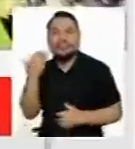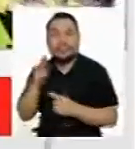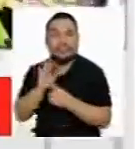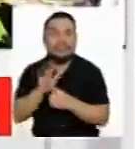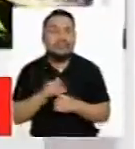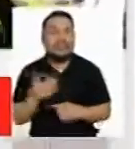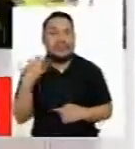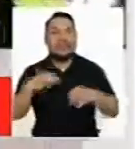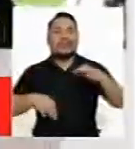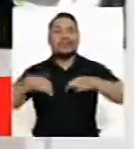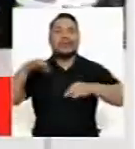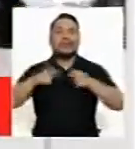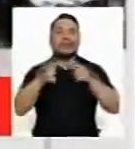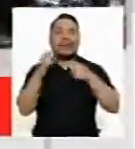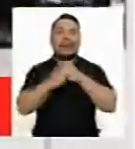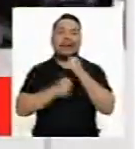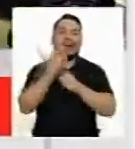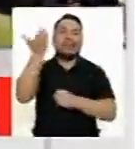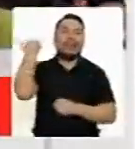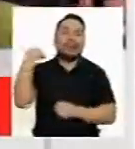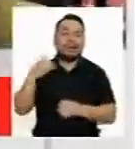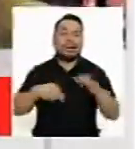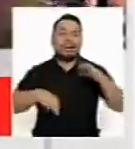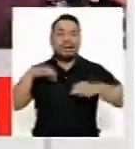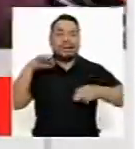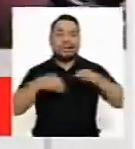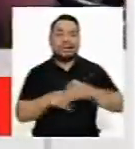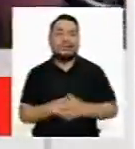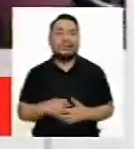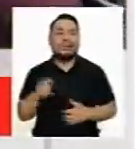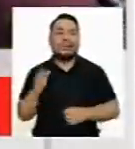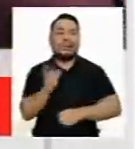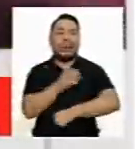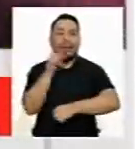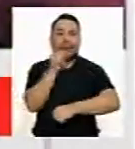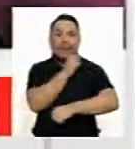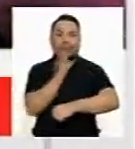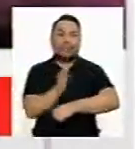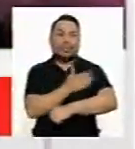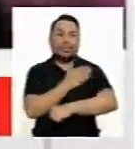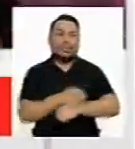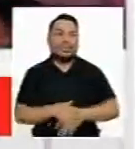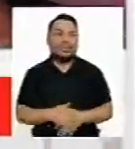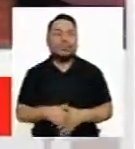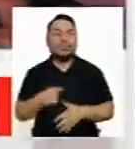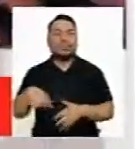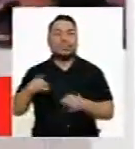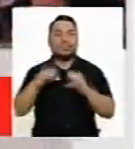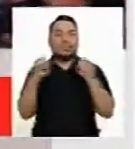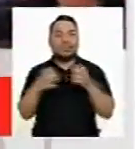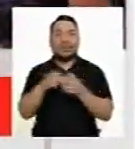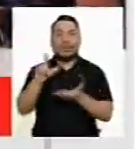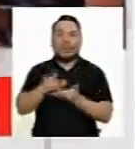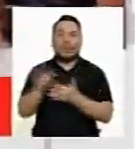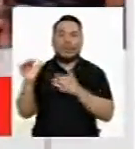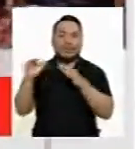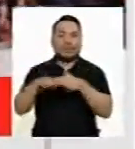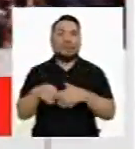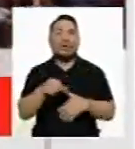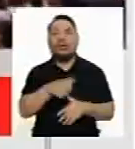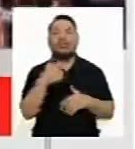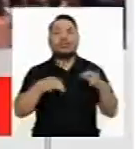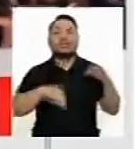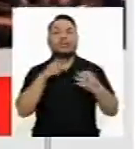en el Gran Teatro Nacional el año pasado. El año pasado los coros polifónicos, las orquestas sinfónicas y las bandas sinfónicas del INPE se presentaron en el Teatro